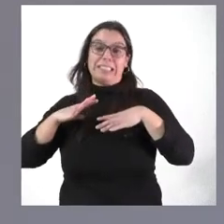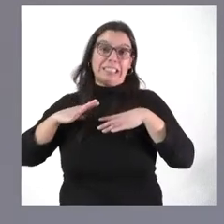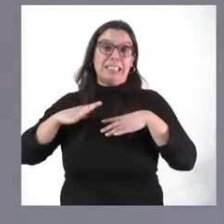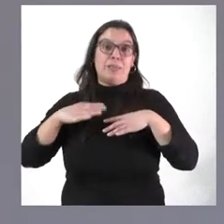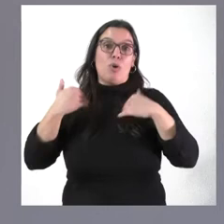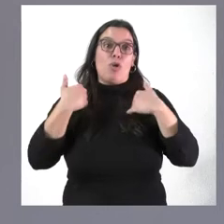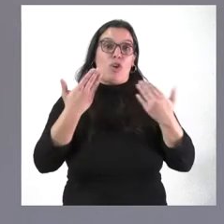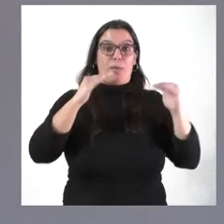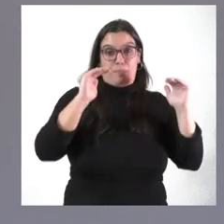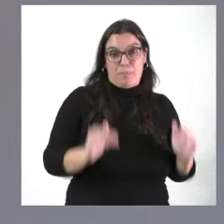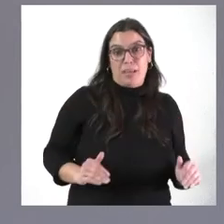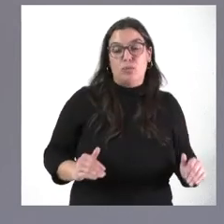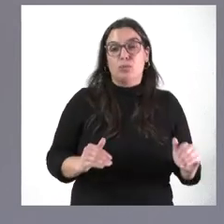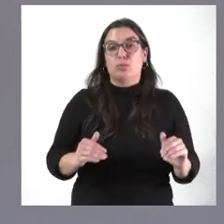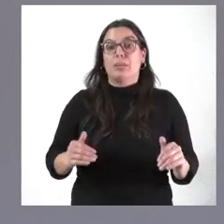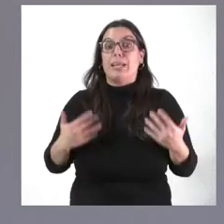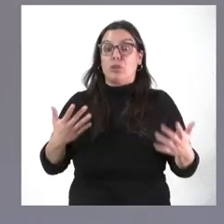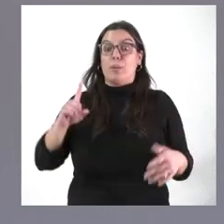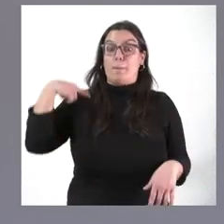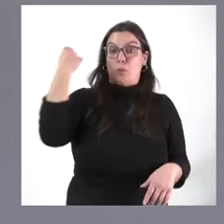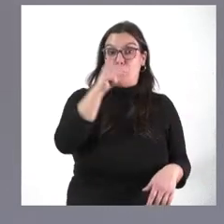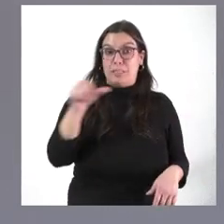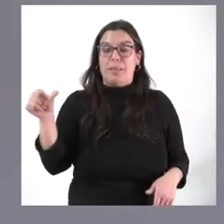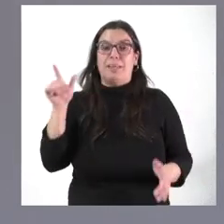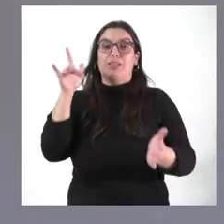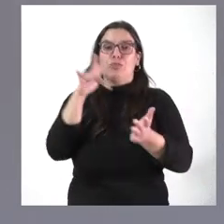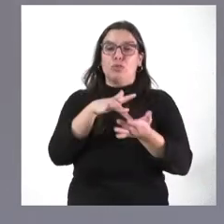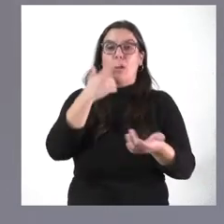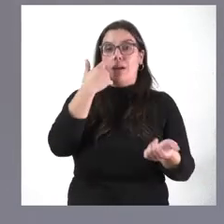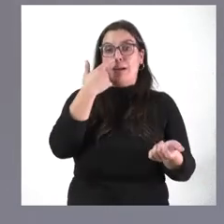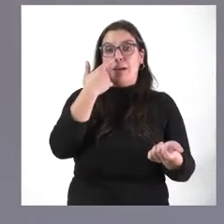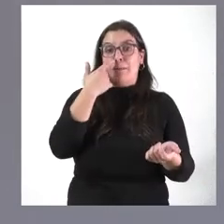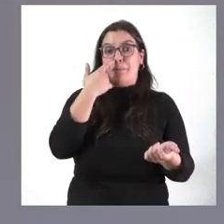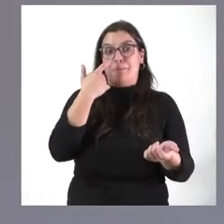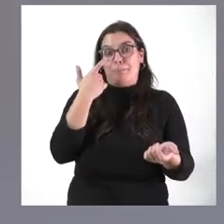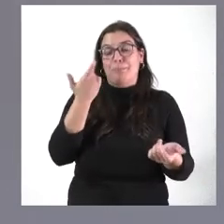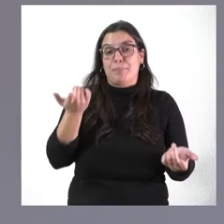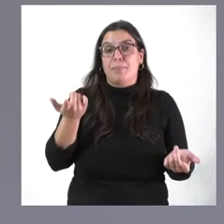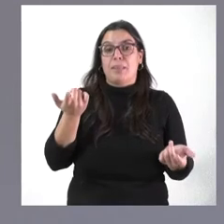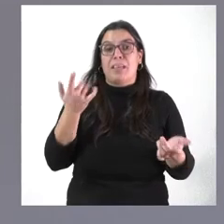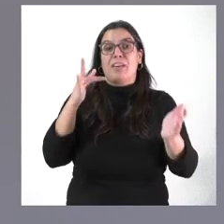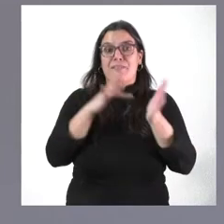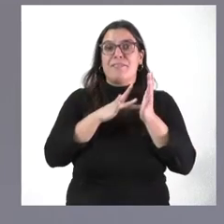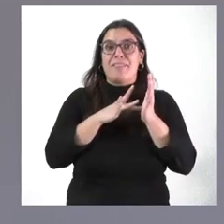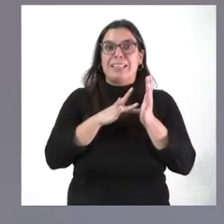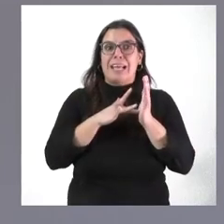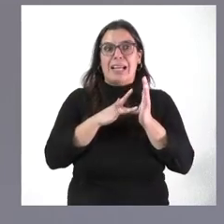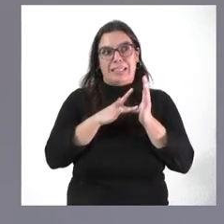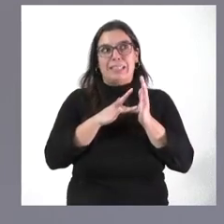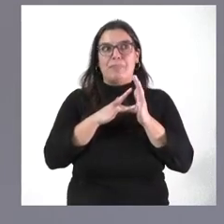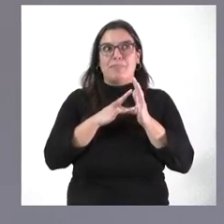el número de estas donaciones y como nos enfrentamos la próxima semana a esta existencia de Unas fechas especialmente